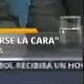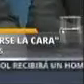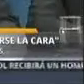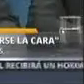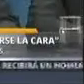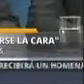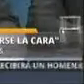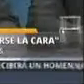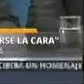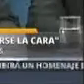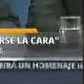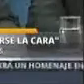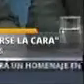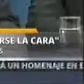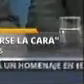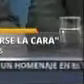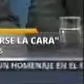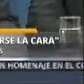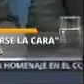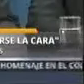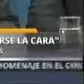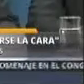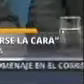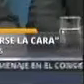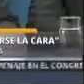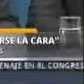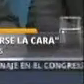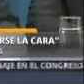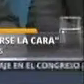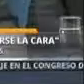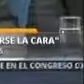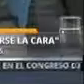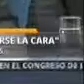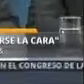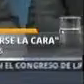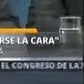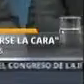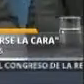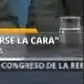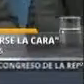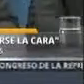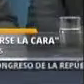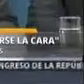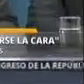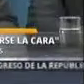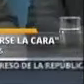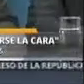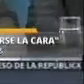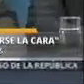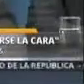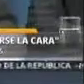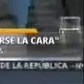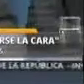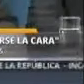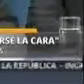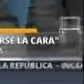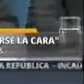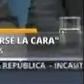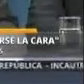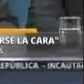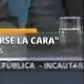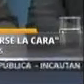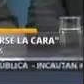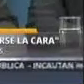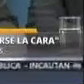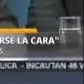y esa reunión se realizó con el objeto de articular la defensa del Estado peruano ante